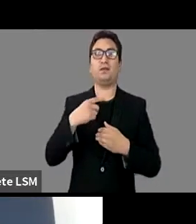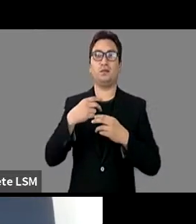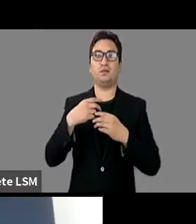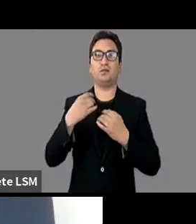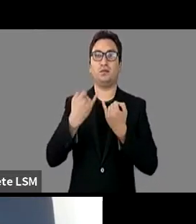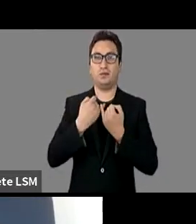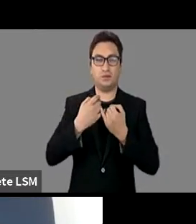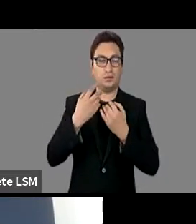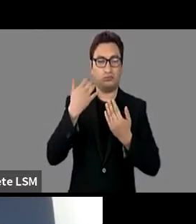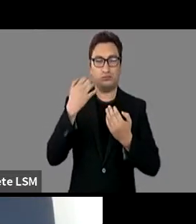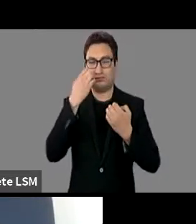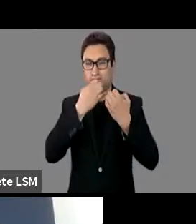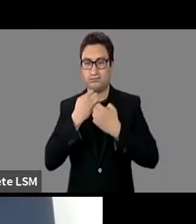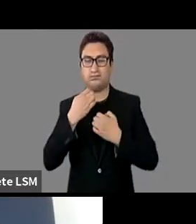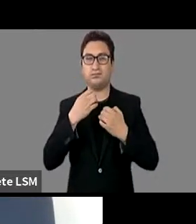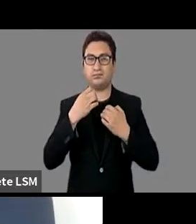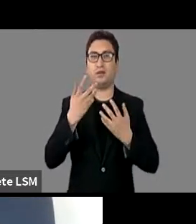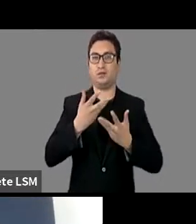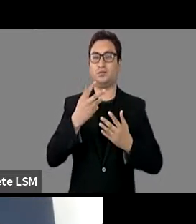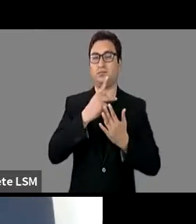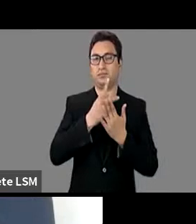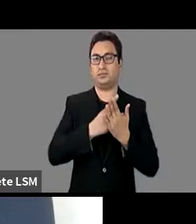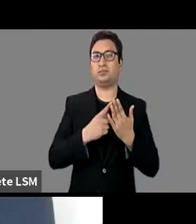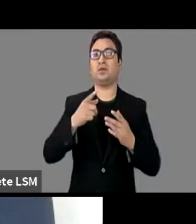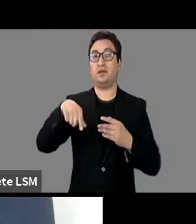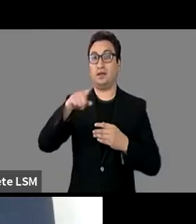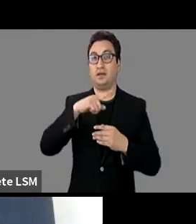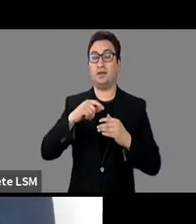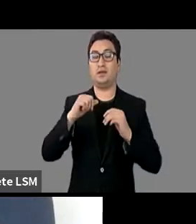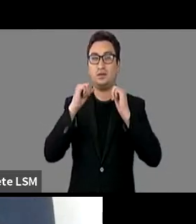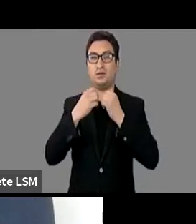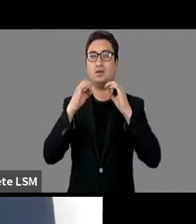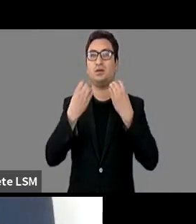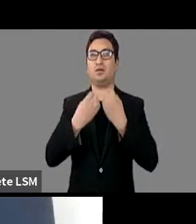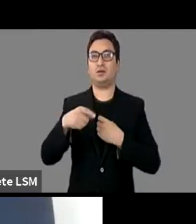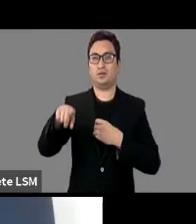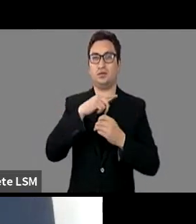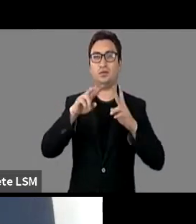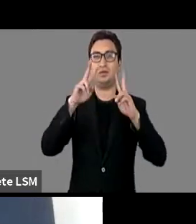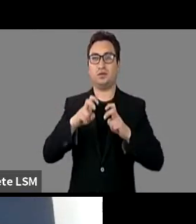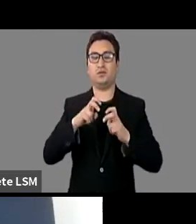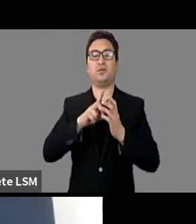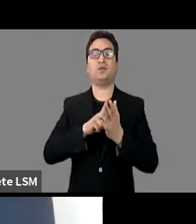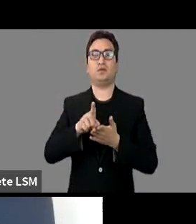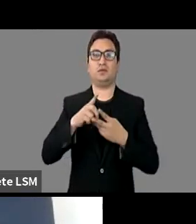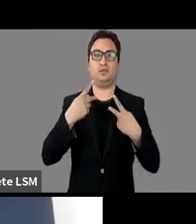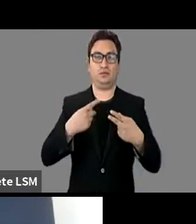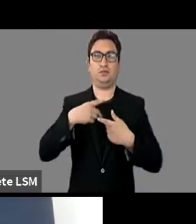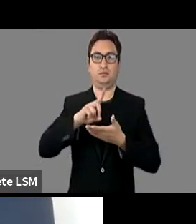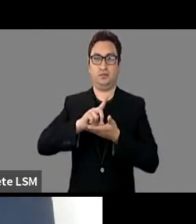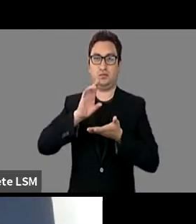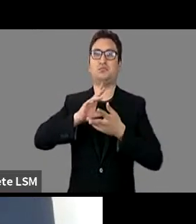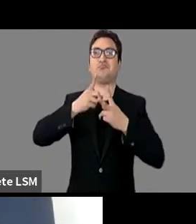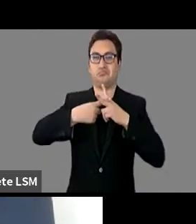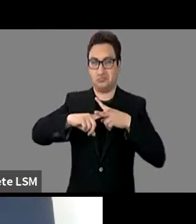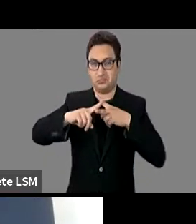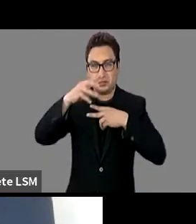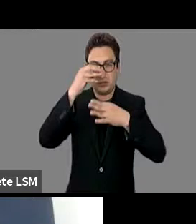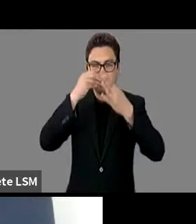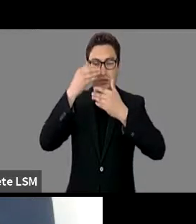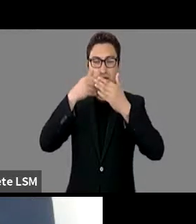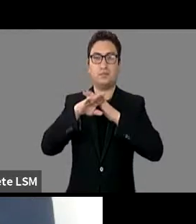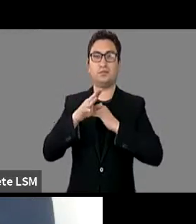estratégico. Como parte de esta organización, incursionó en el tema de derechos de las personas con discapacidad, siendo esta